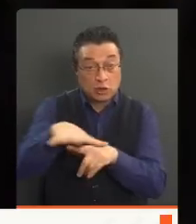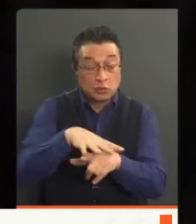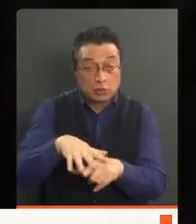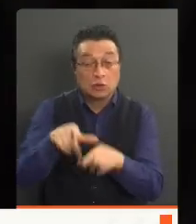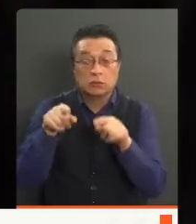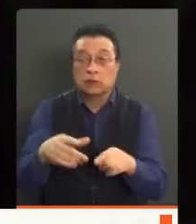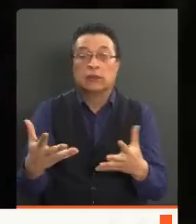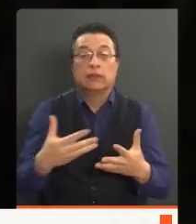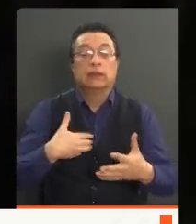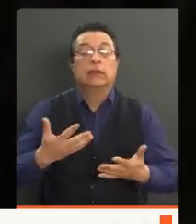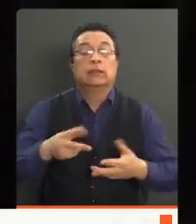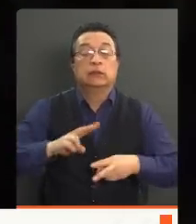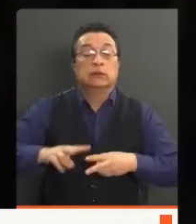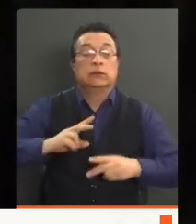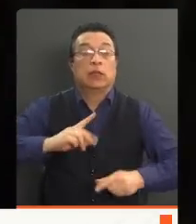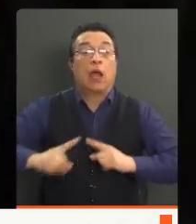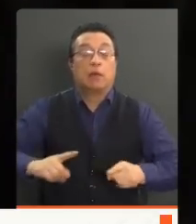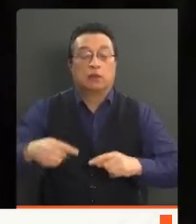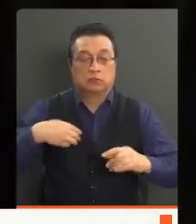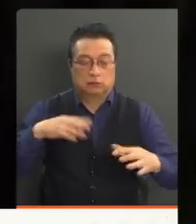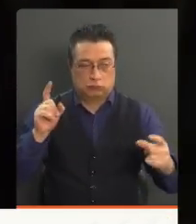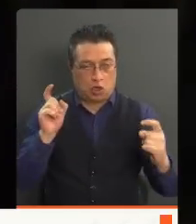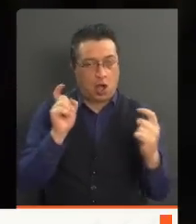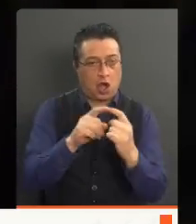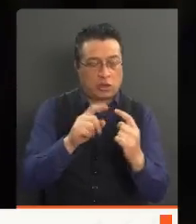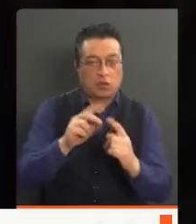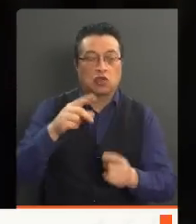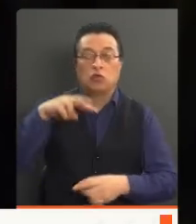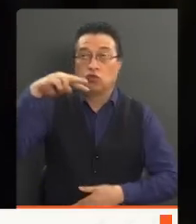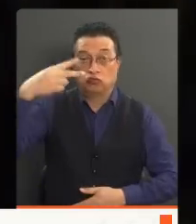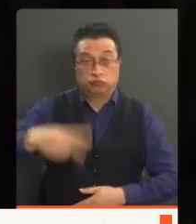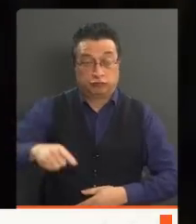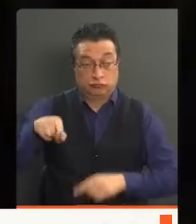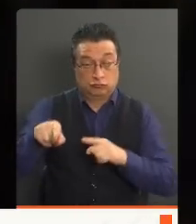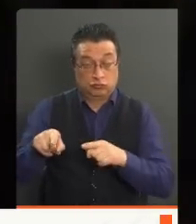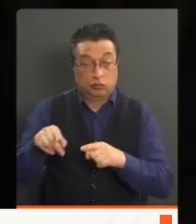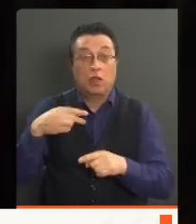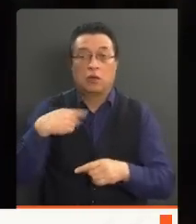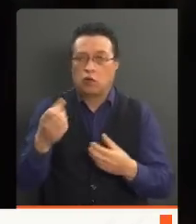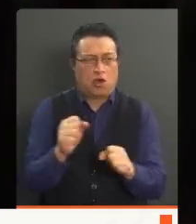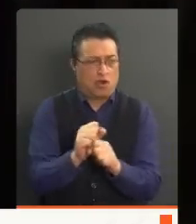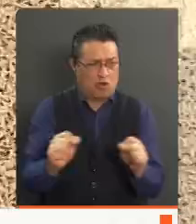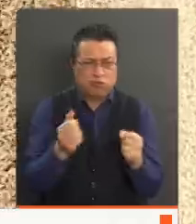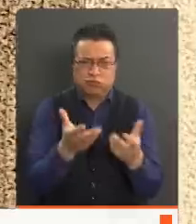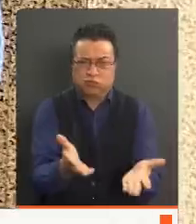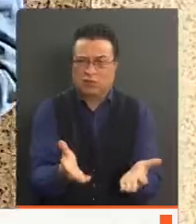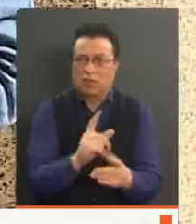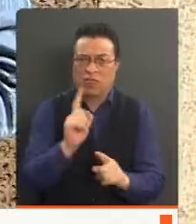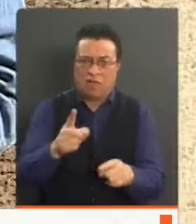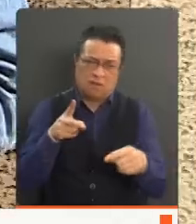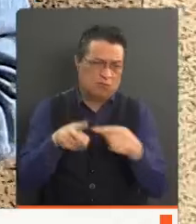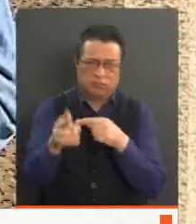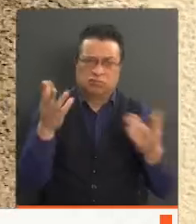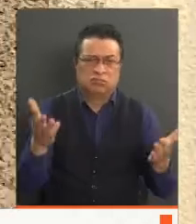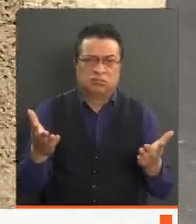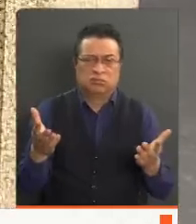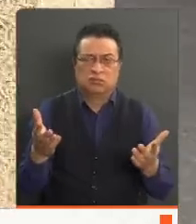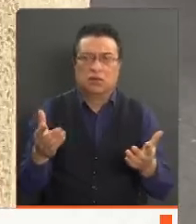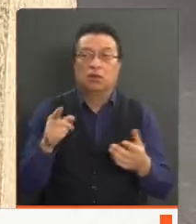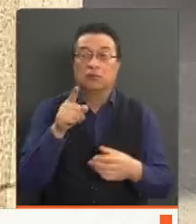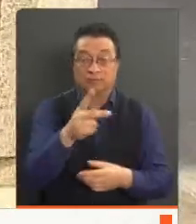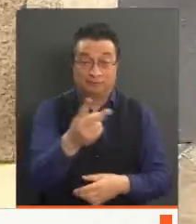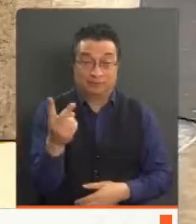fue tomar el contacto con el propietario, porque esa situación no podía seguir y por lo tanto tenía que terminarse. Por lo menos Kenny y